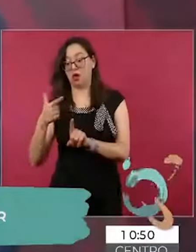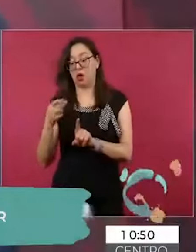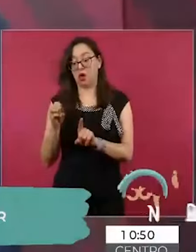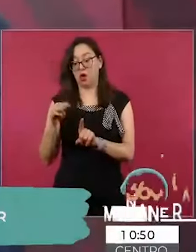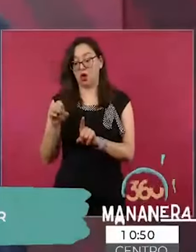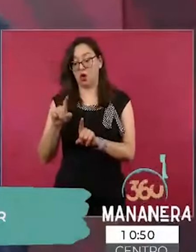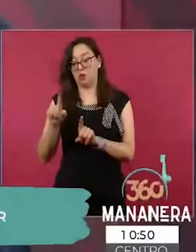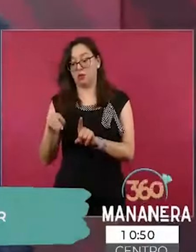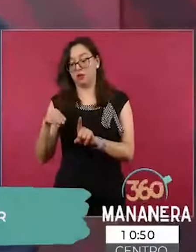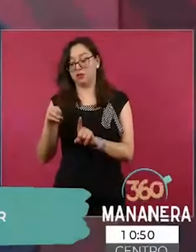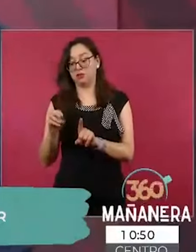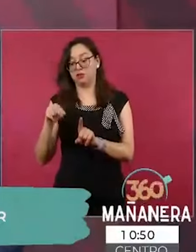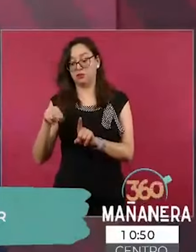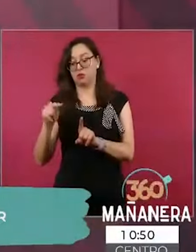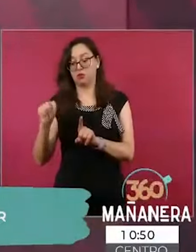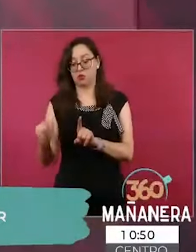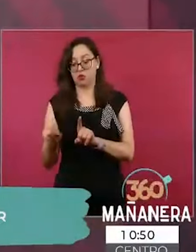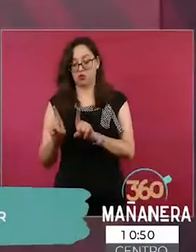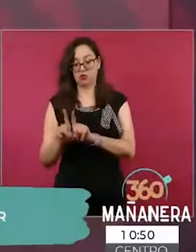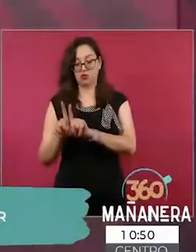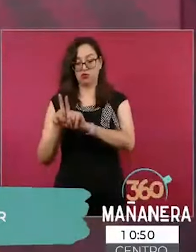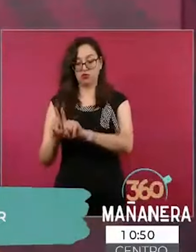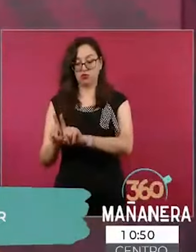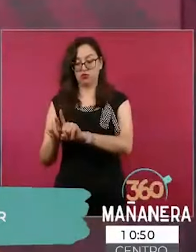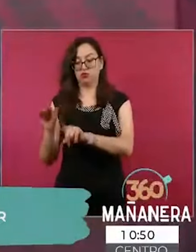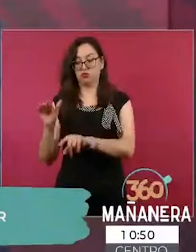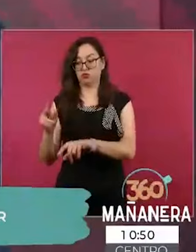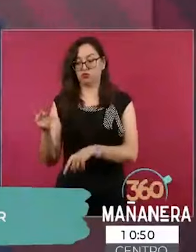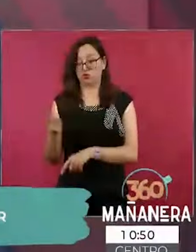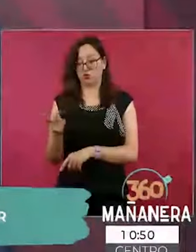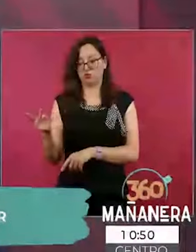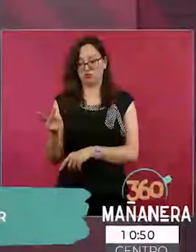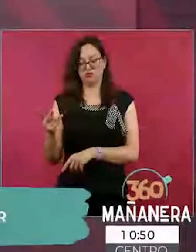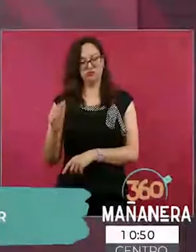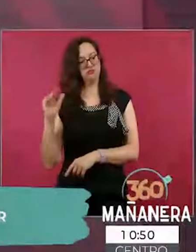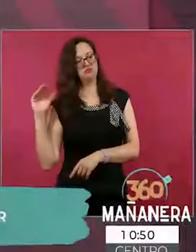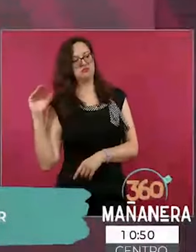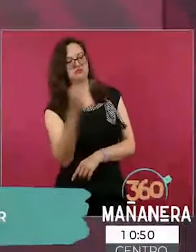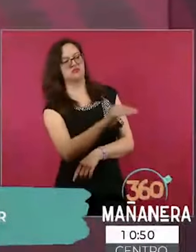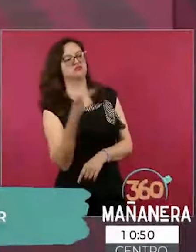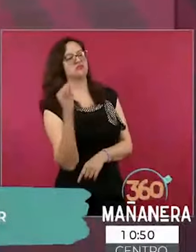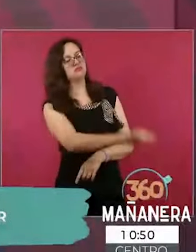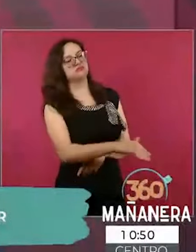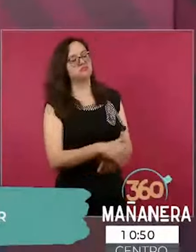que cambiara su resolución sobre la guardería